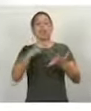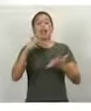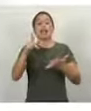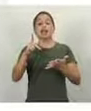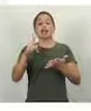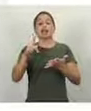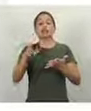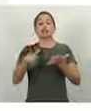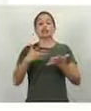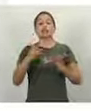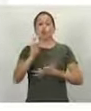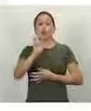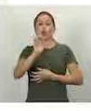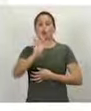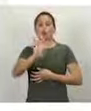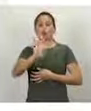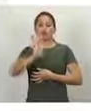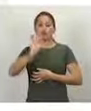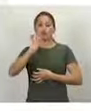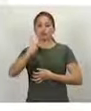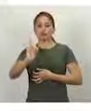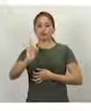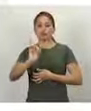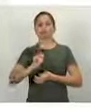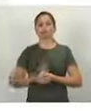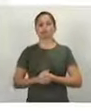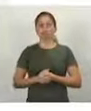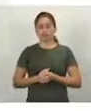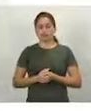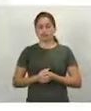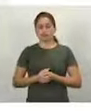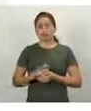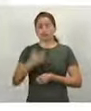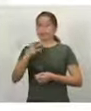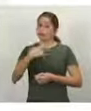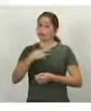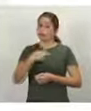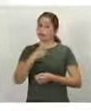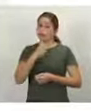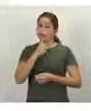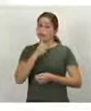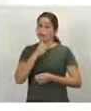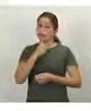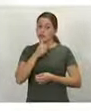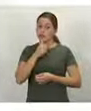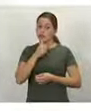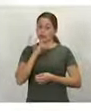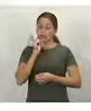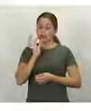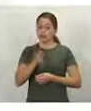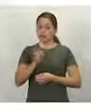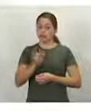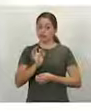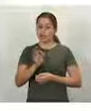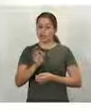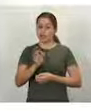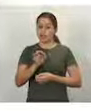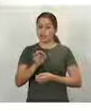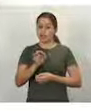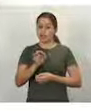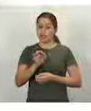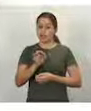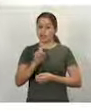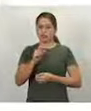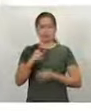el ejercicio 87. Si tienes duda, fíjense como